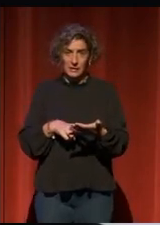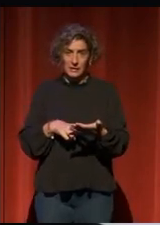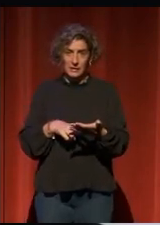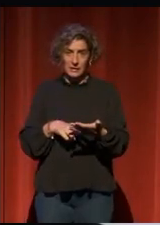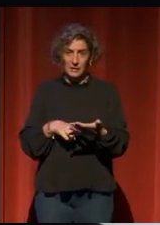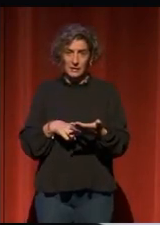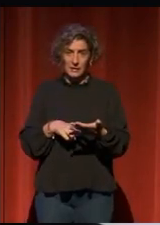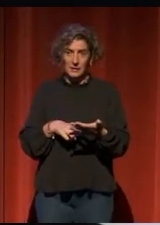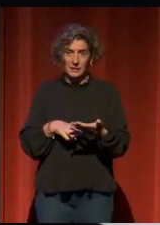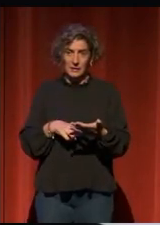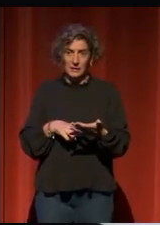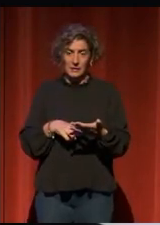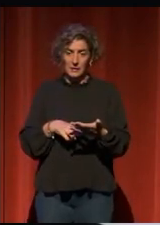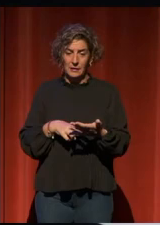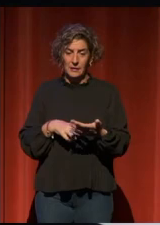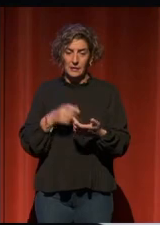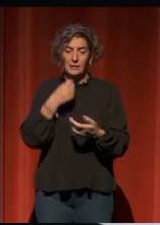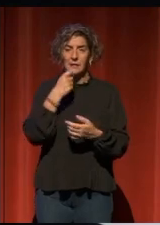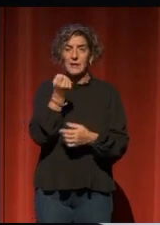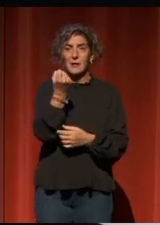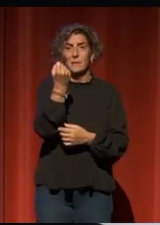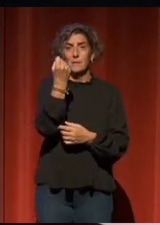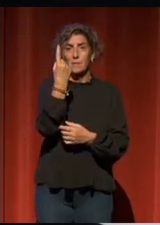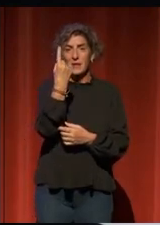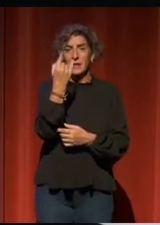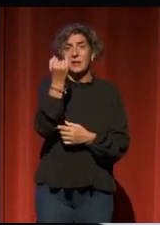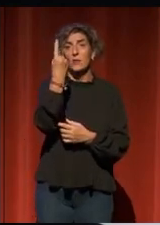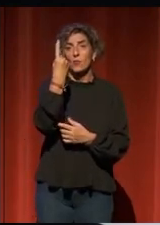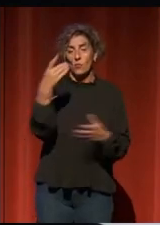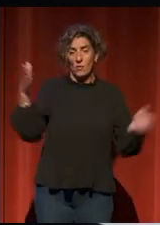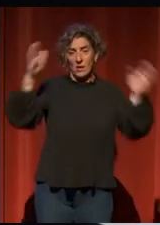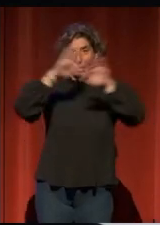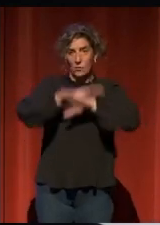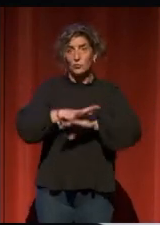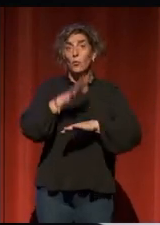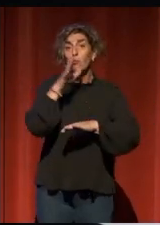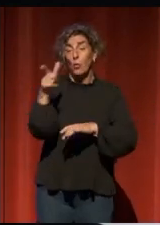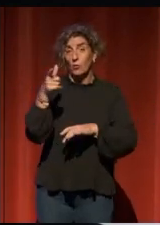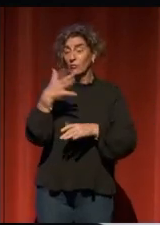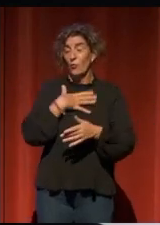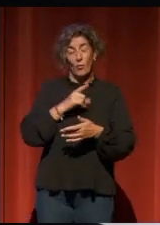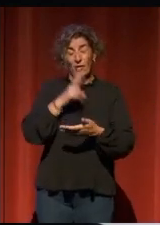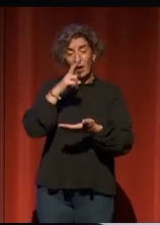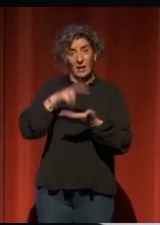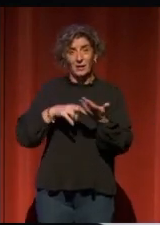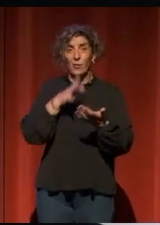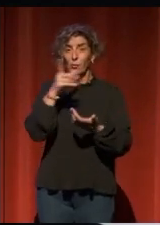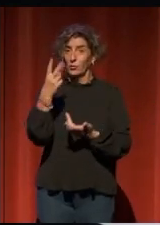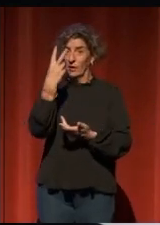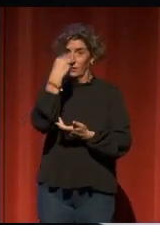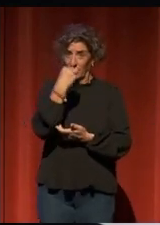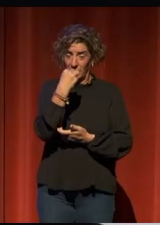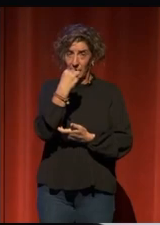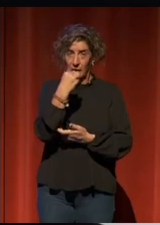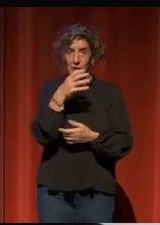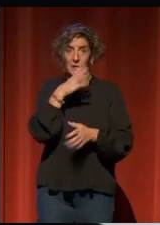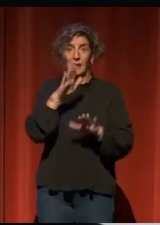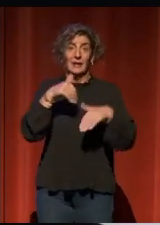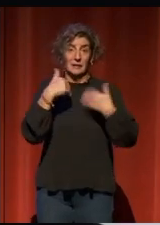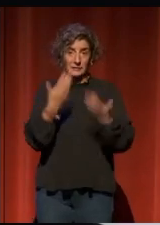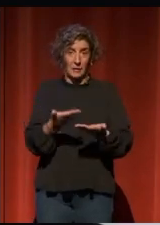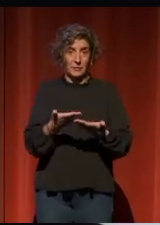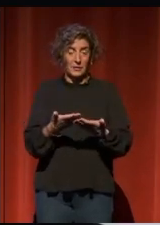leer nunca las mil y una noches a causa de su ceguera y a causa también del apremio